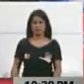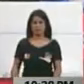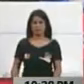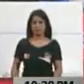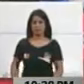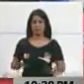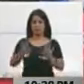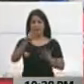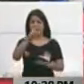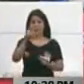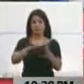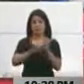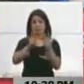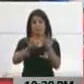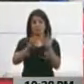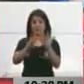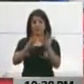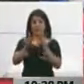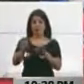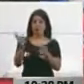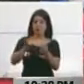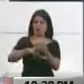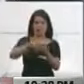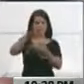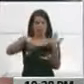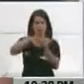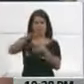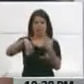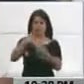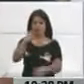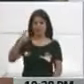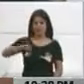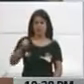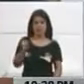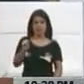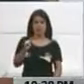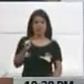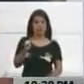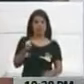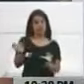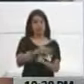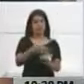Año 74, disturbios otra vez. Mire el policía cómo trata amablemente al compañero en el suelo.